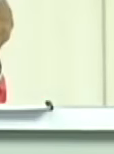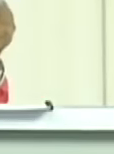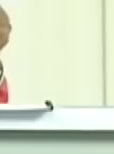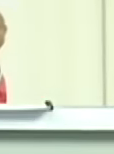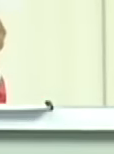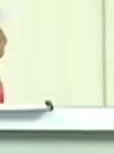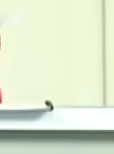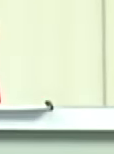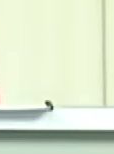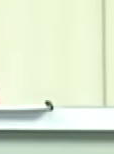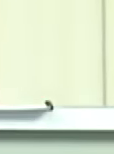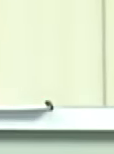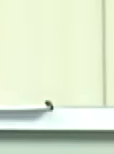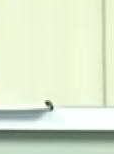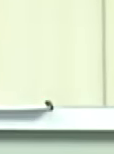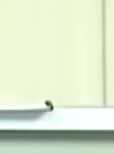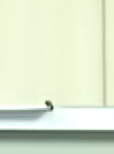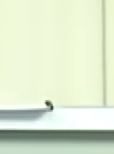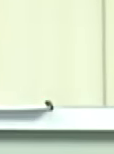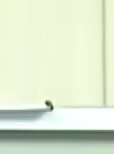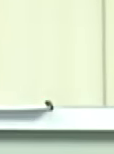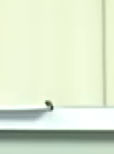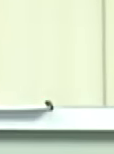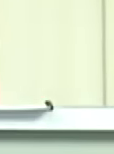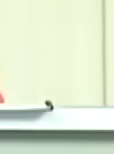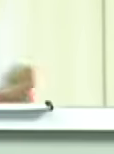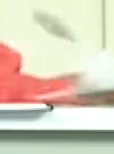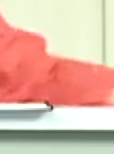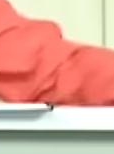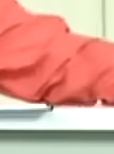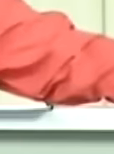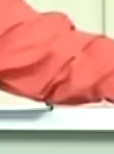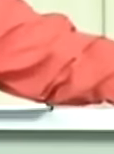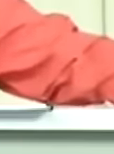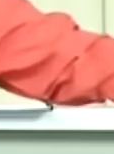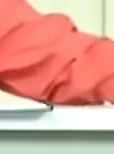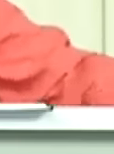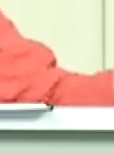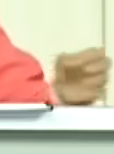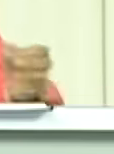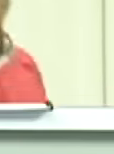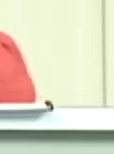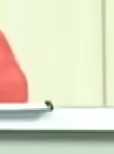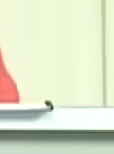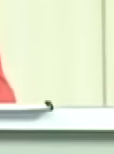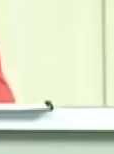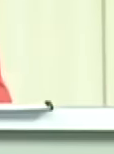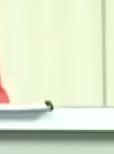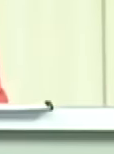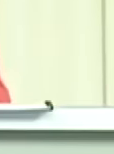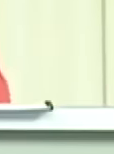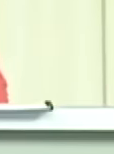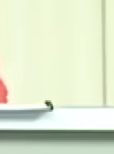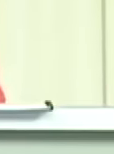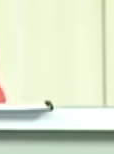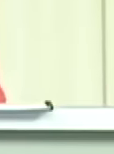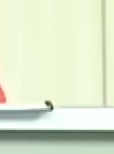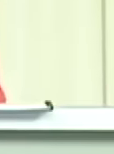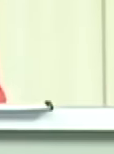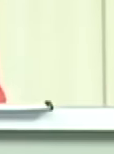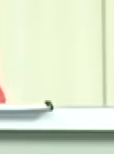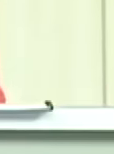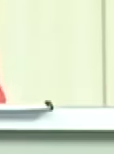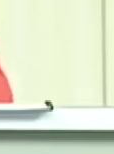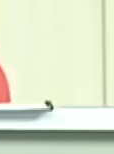una vez que votan. De verdad, esto nunca había existido en